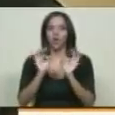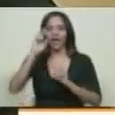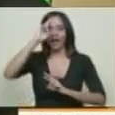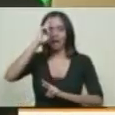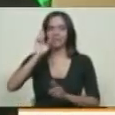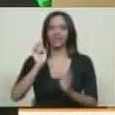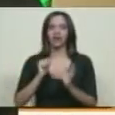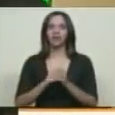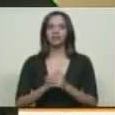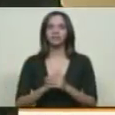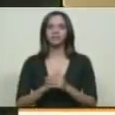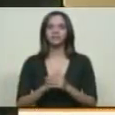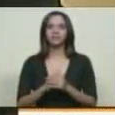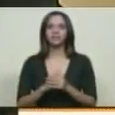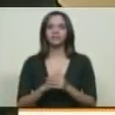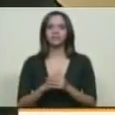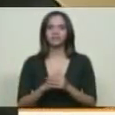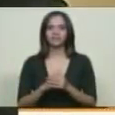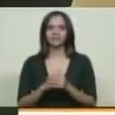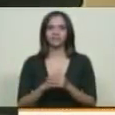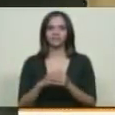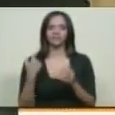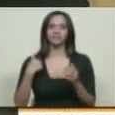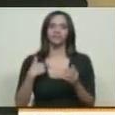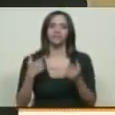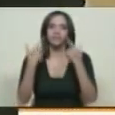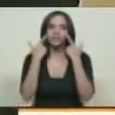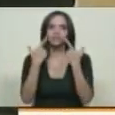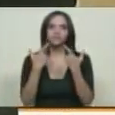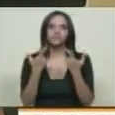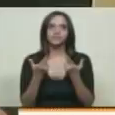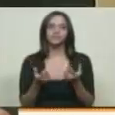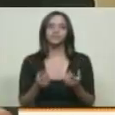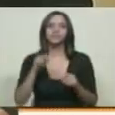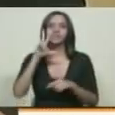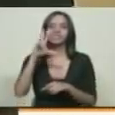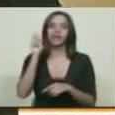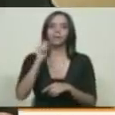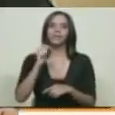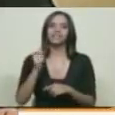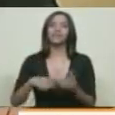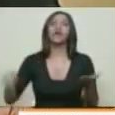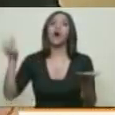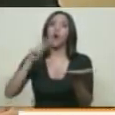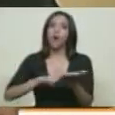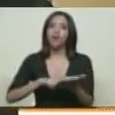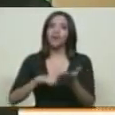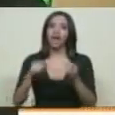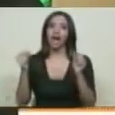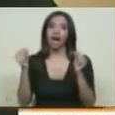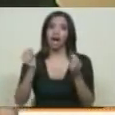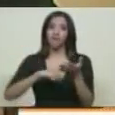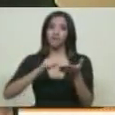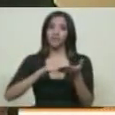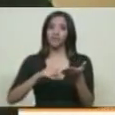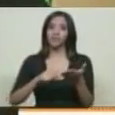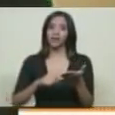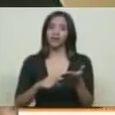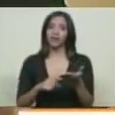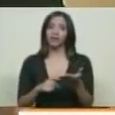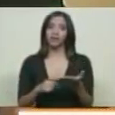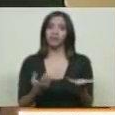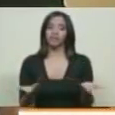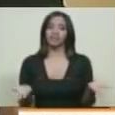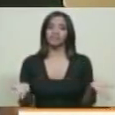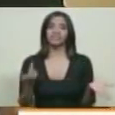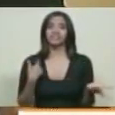es. Yo creo que esto ya no es cuantos papeles. Volver, ¿qué vamos a hacer? Dentro de 3 meses vamos a volver a firmar otra vez. Como dicen en Venezuela, te están mamando